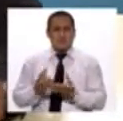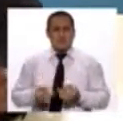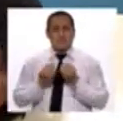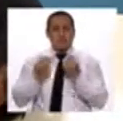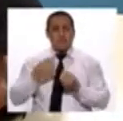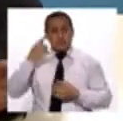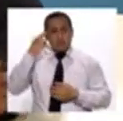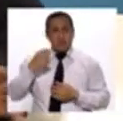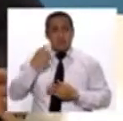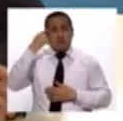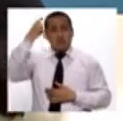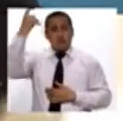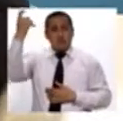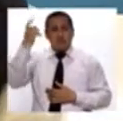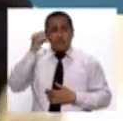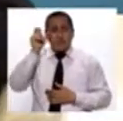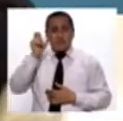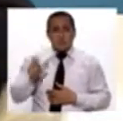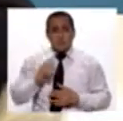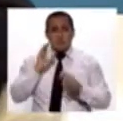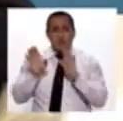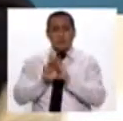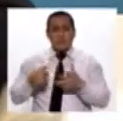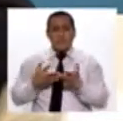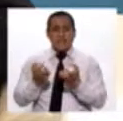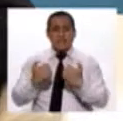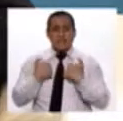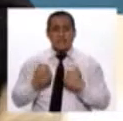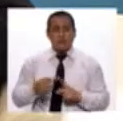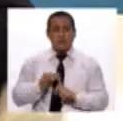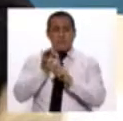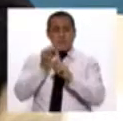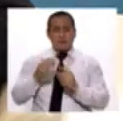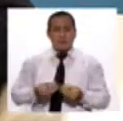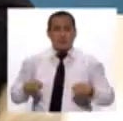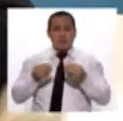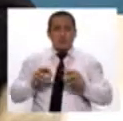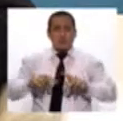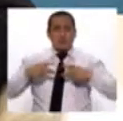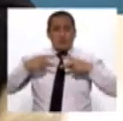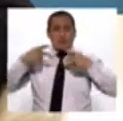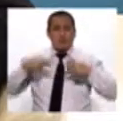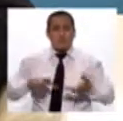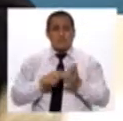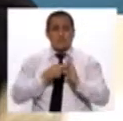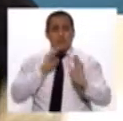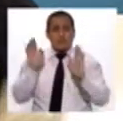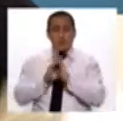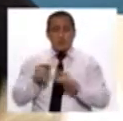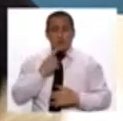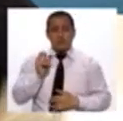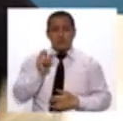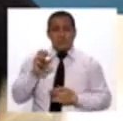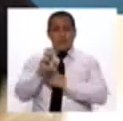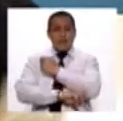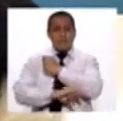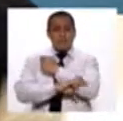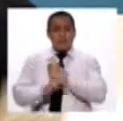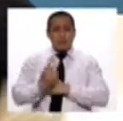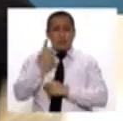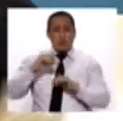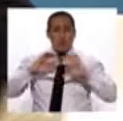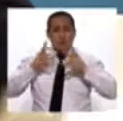yo creo que esa es la ilusión de alguna persona pues, que quiere tener un protagonismo exagerado, ¿no? Es decir, seríamos el único